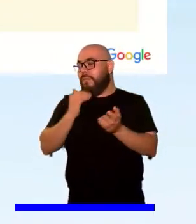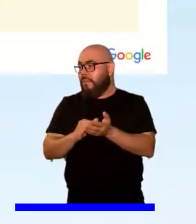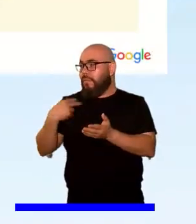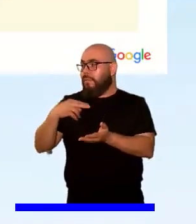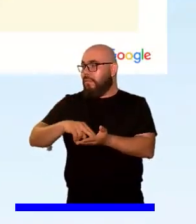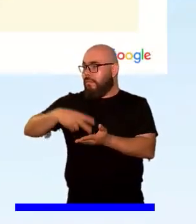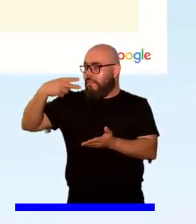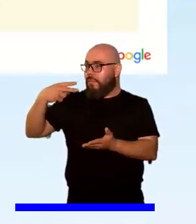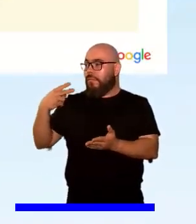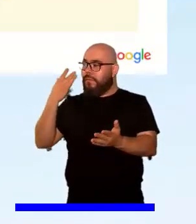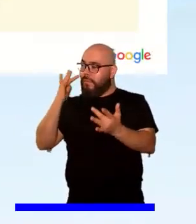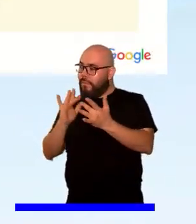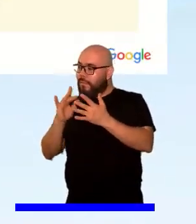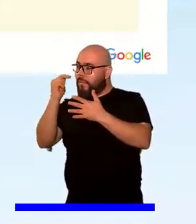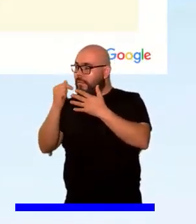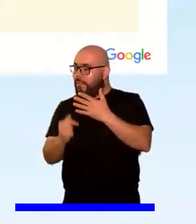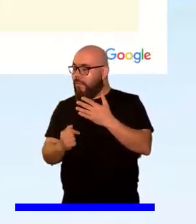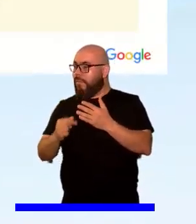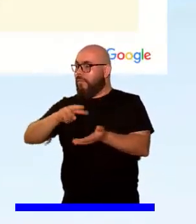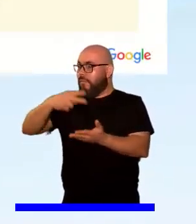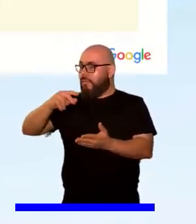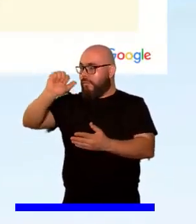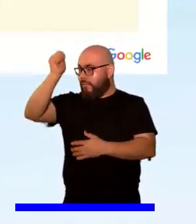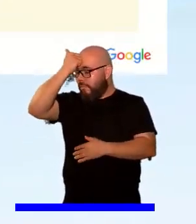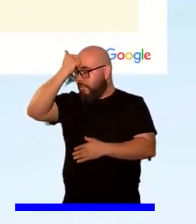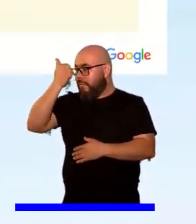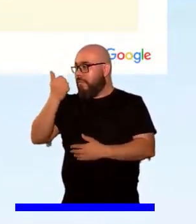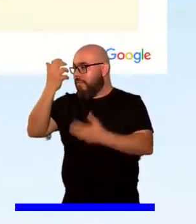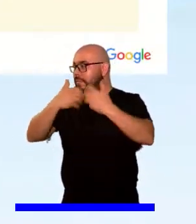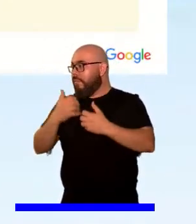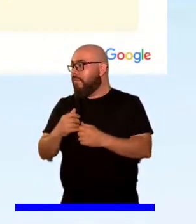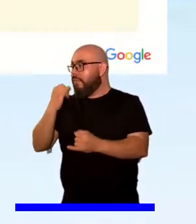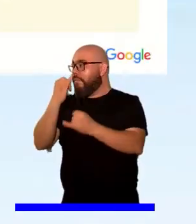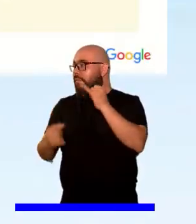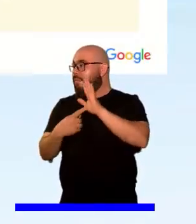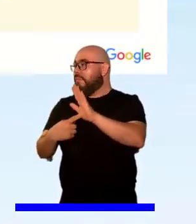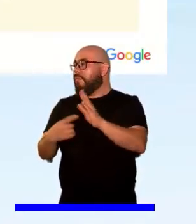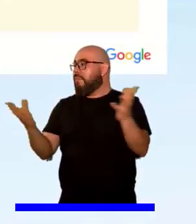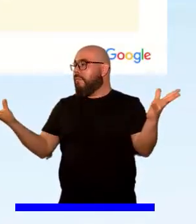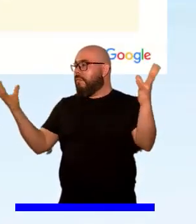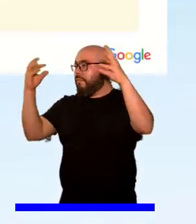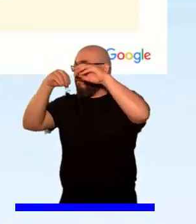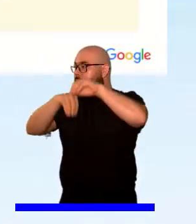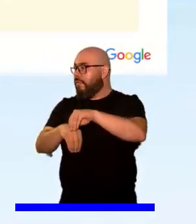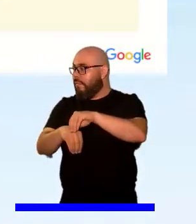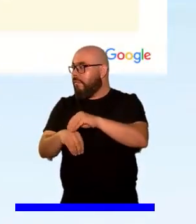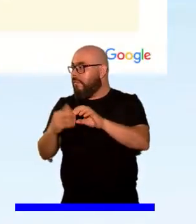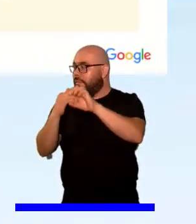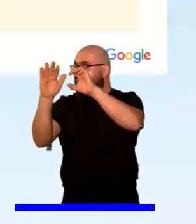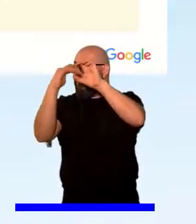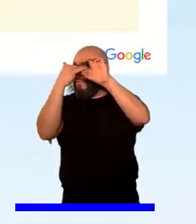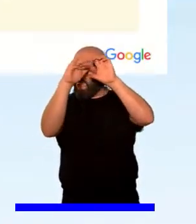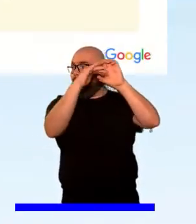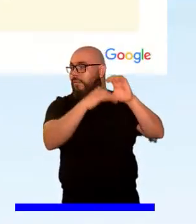o actriz que personifique a ese personaje principal dentro de un casting. Y finalmente lo consolida todo en un archivo que yo le puedo mandar a las